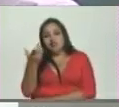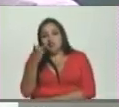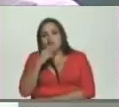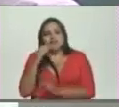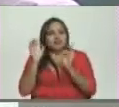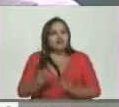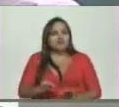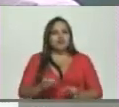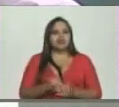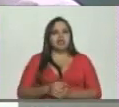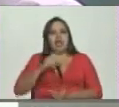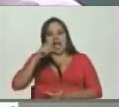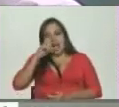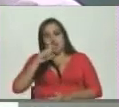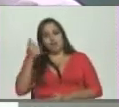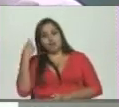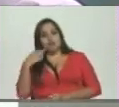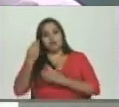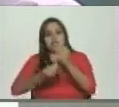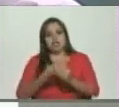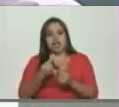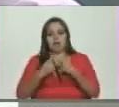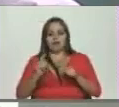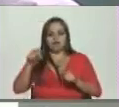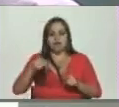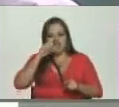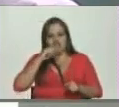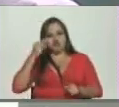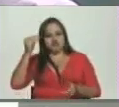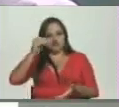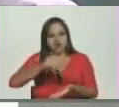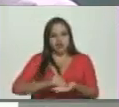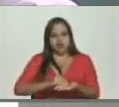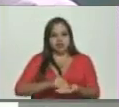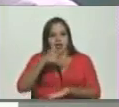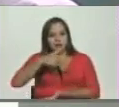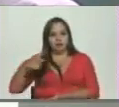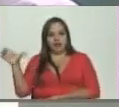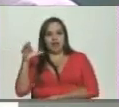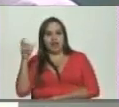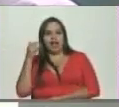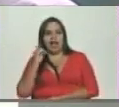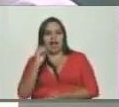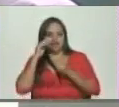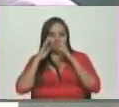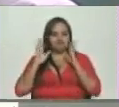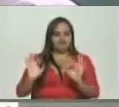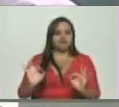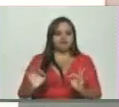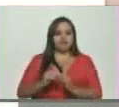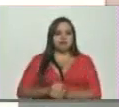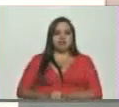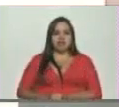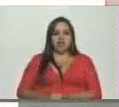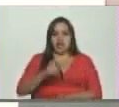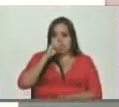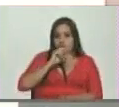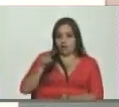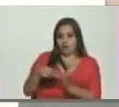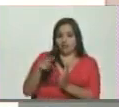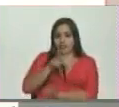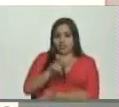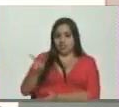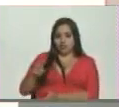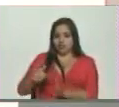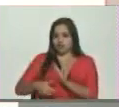ya la volvemos a hacer este año, para que el pueblo de Caracas también esté pendiente de eso. ¿2022? ¿Algunos 2022,